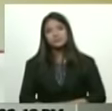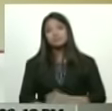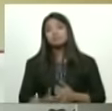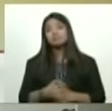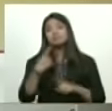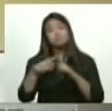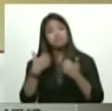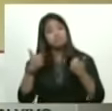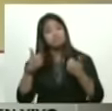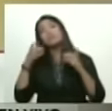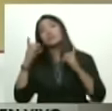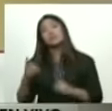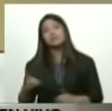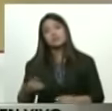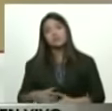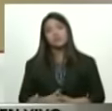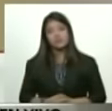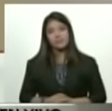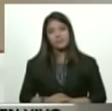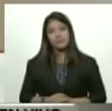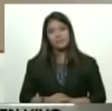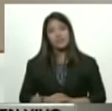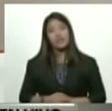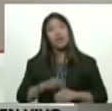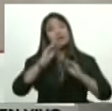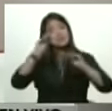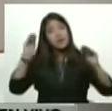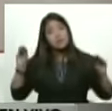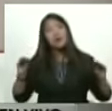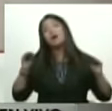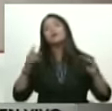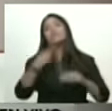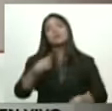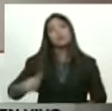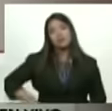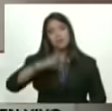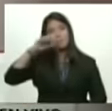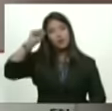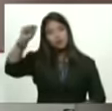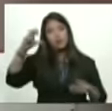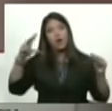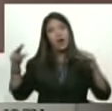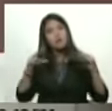aplausos a lo que ha sido este nuevo llamado a diálogo del presidente de la República, Nicolás